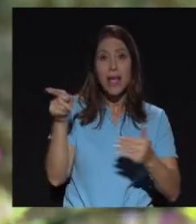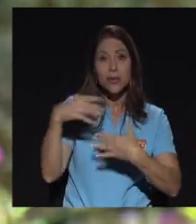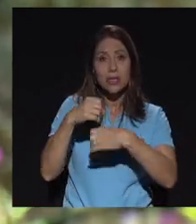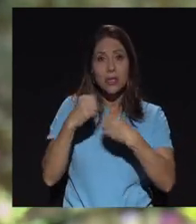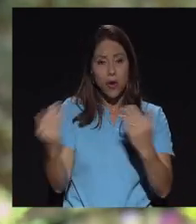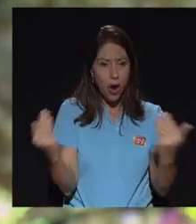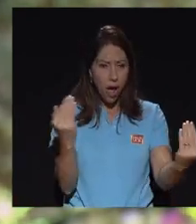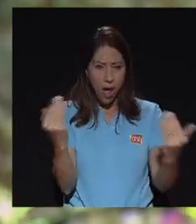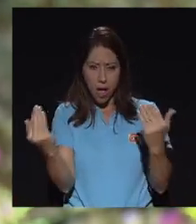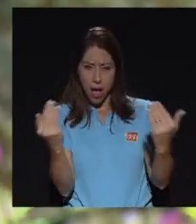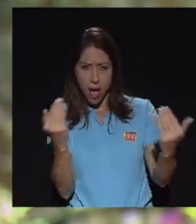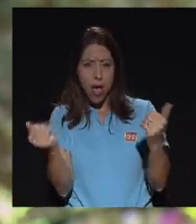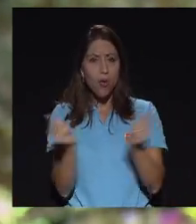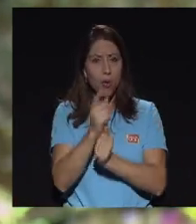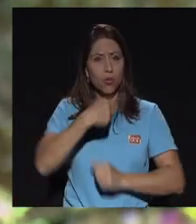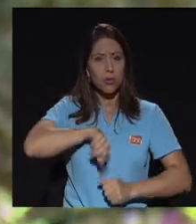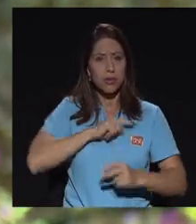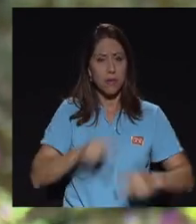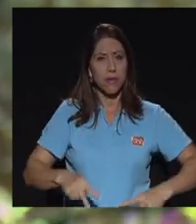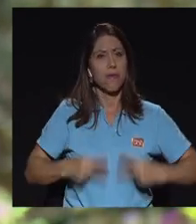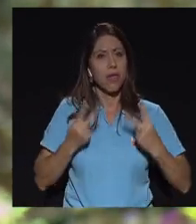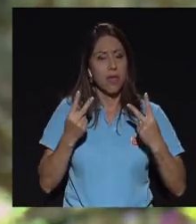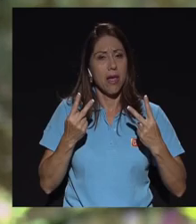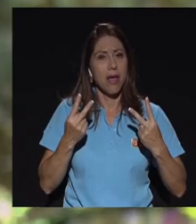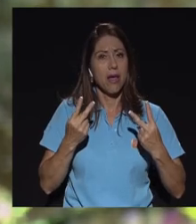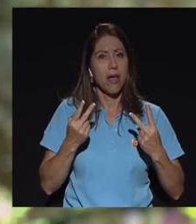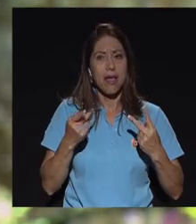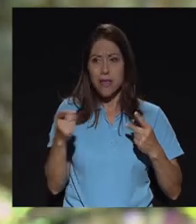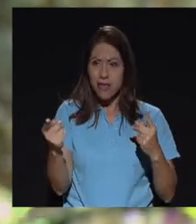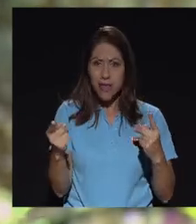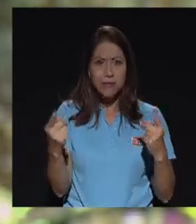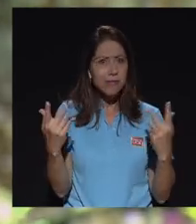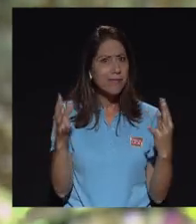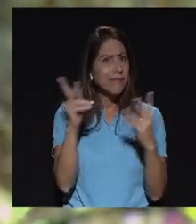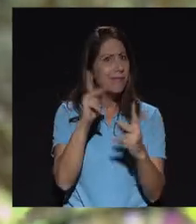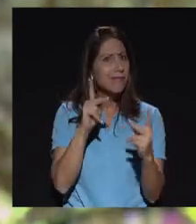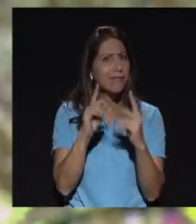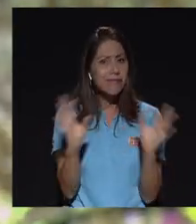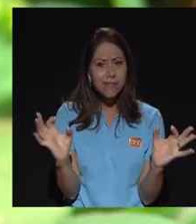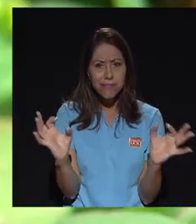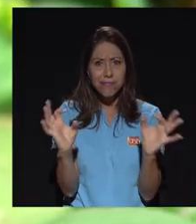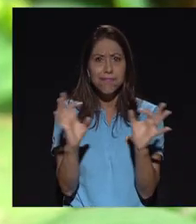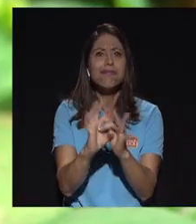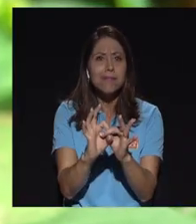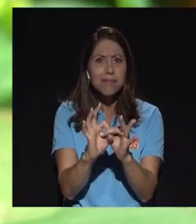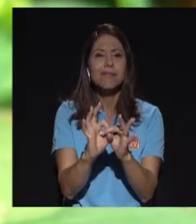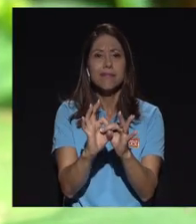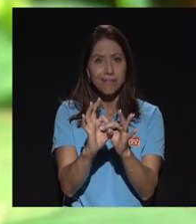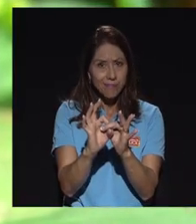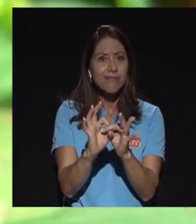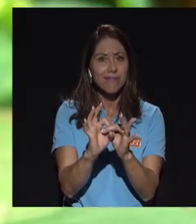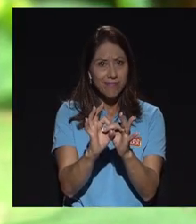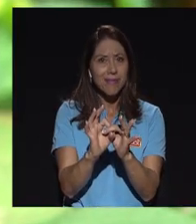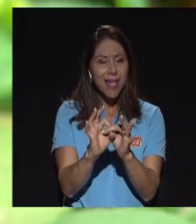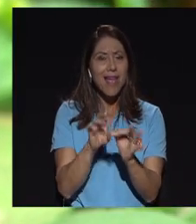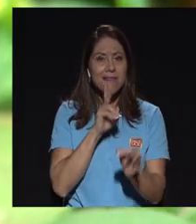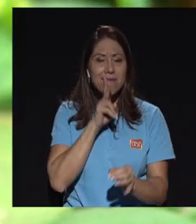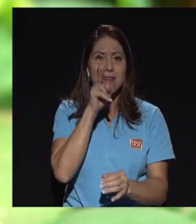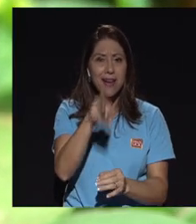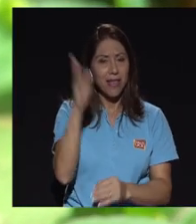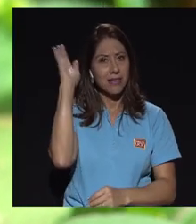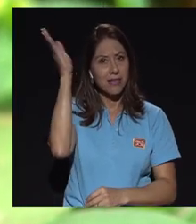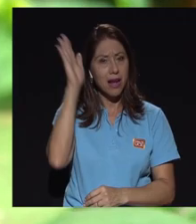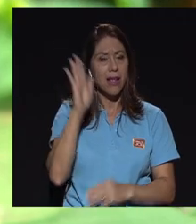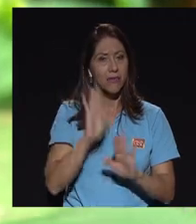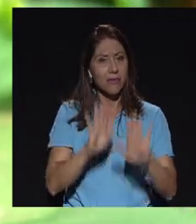una comparación con las etapas de nuestra vida, y caen como anillo al dedo. En realidad fue extraordinaria